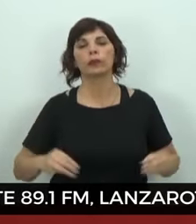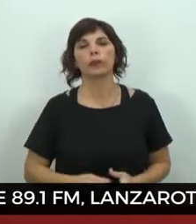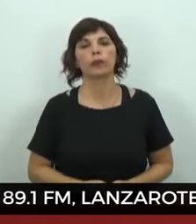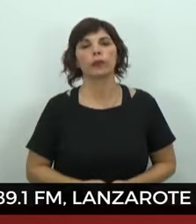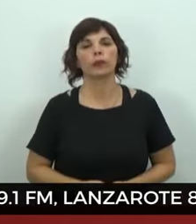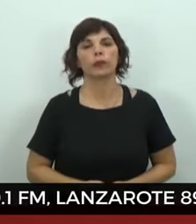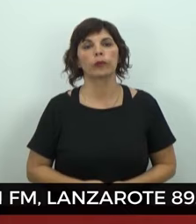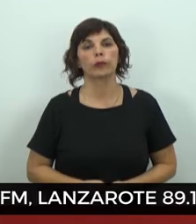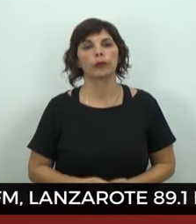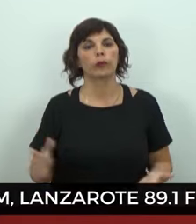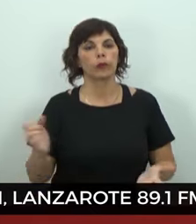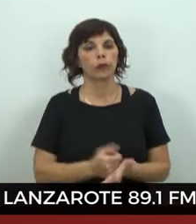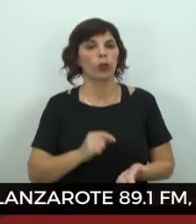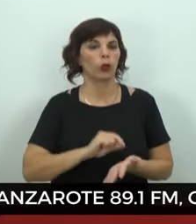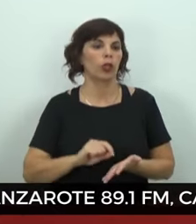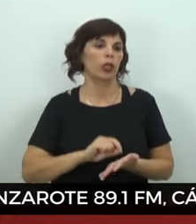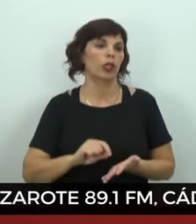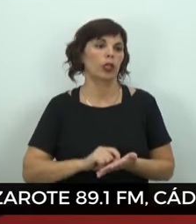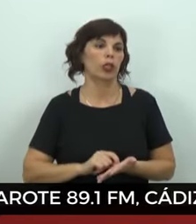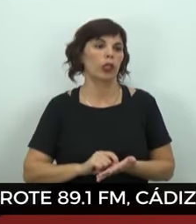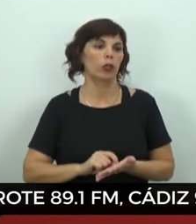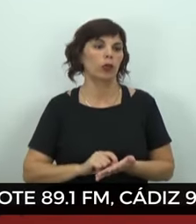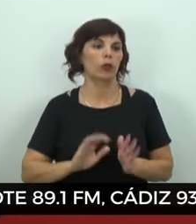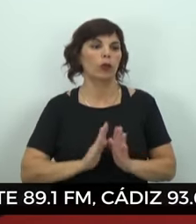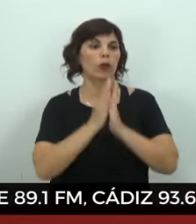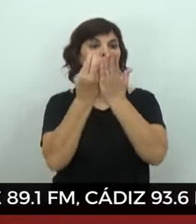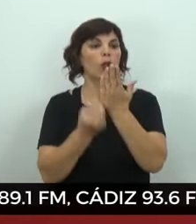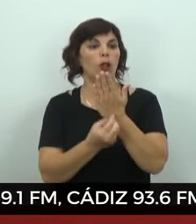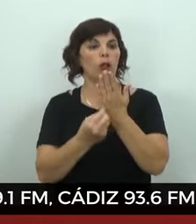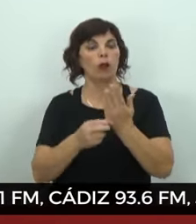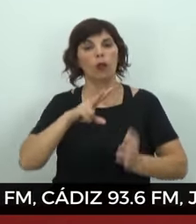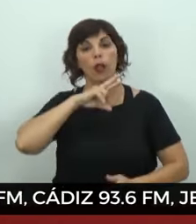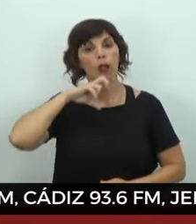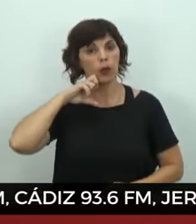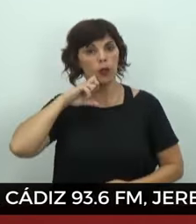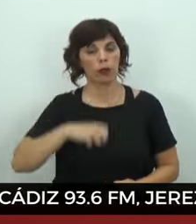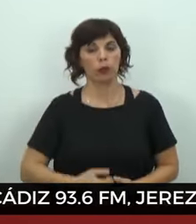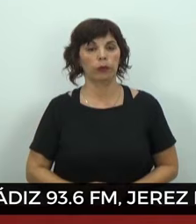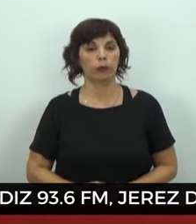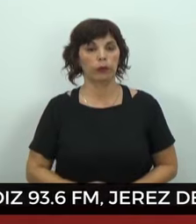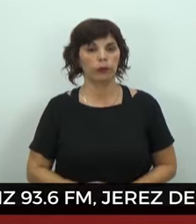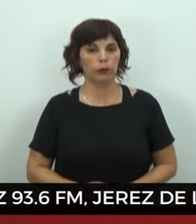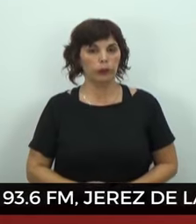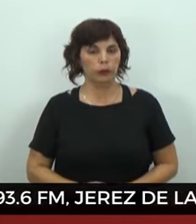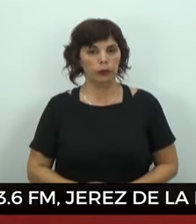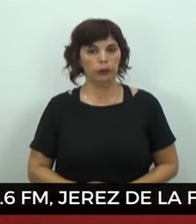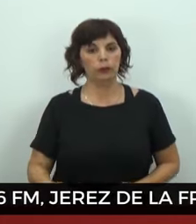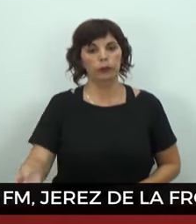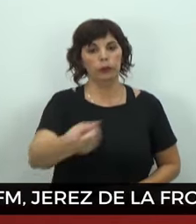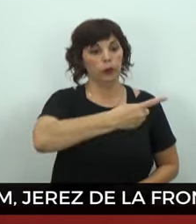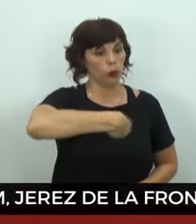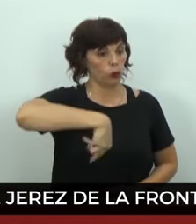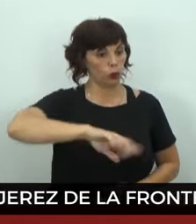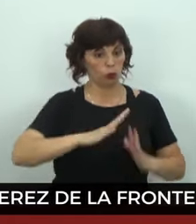Eso está escrito todo en la carta a los Hebreos. Y cuando nosotros rompimos todo